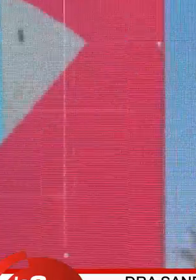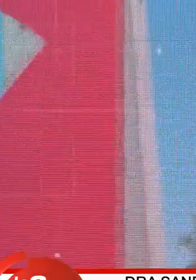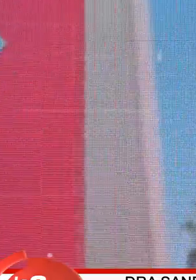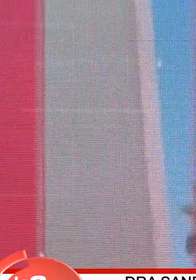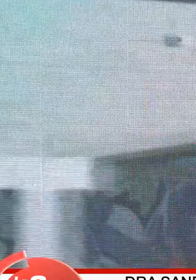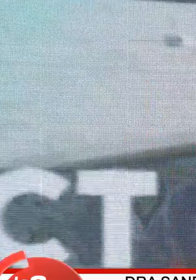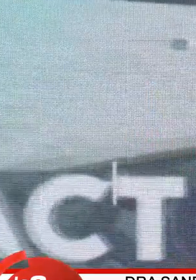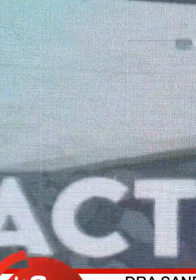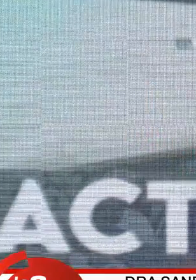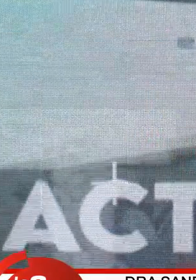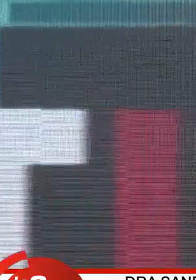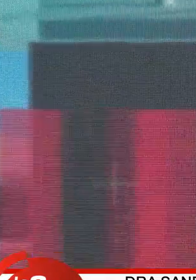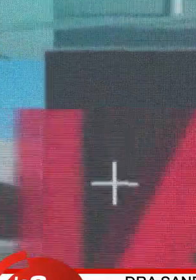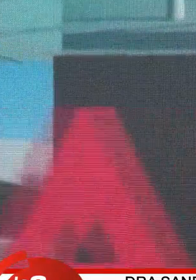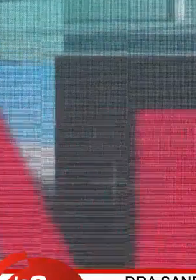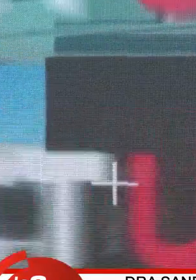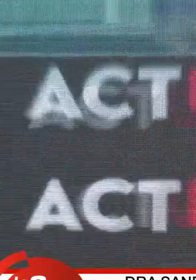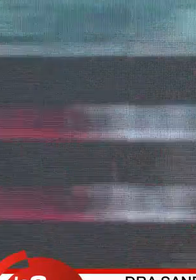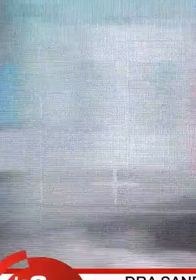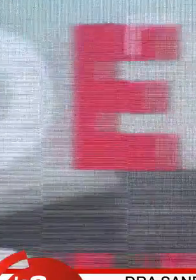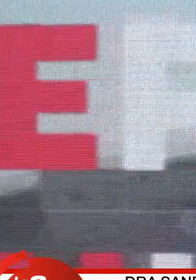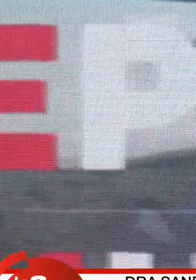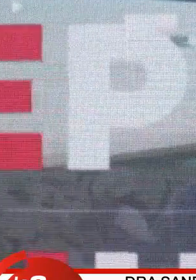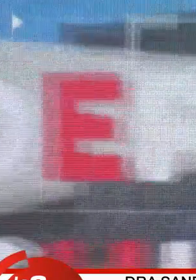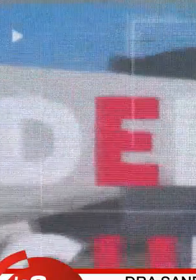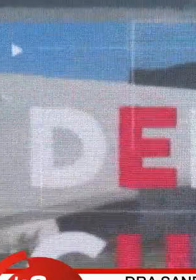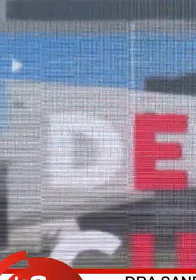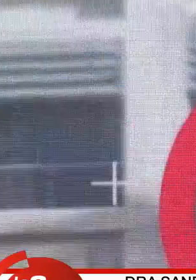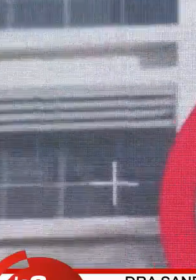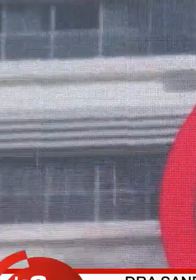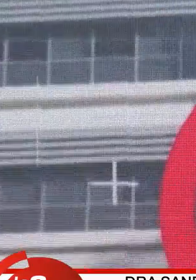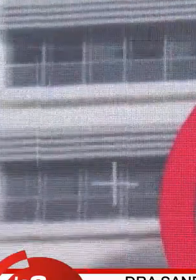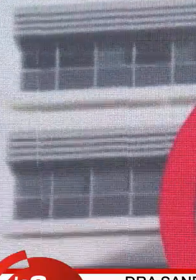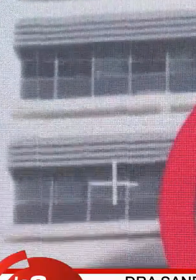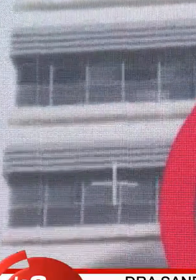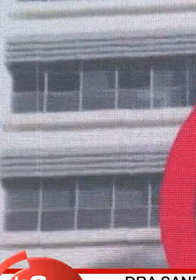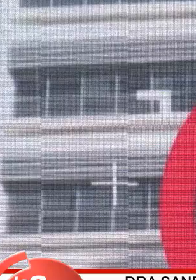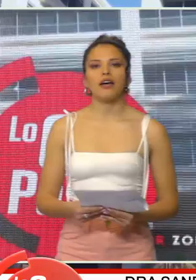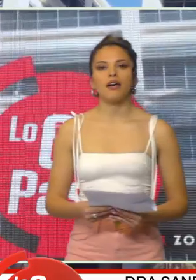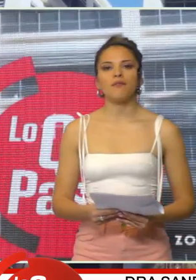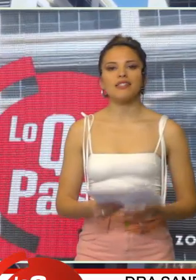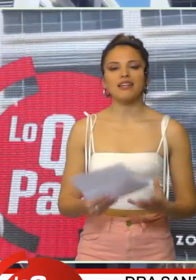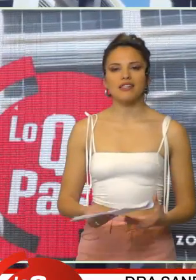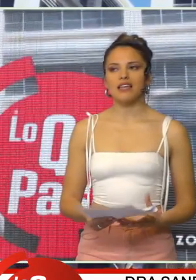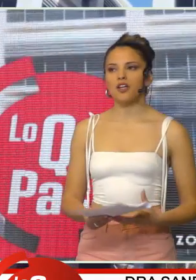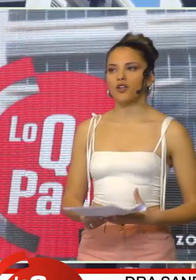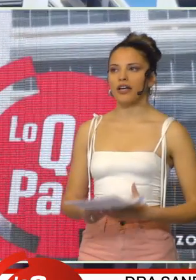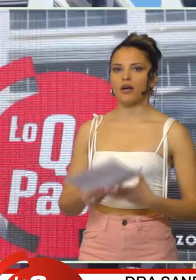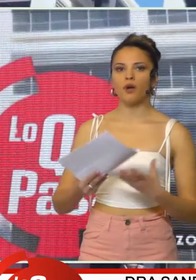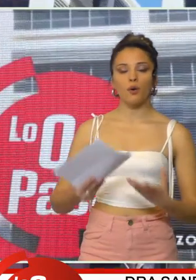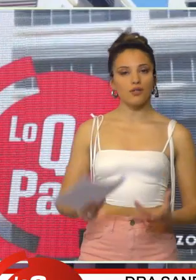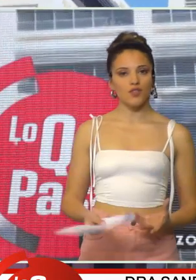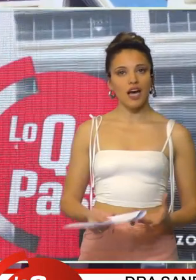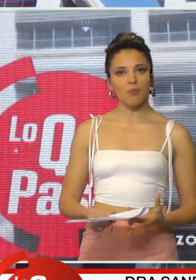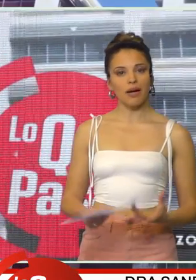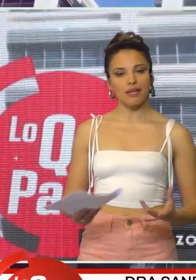salud. Bien, una última pregunta. Quería saber, y seguramente todos quieren saber, si va a ser necesario tener una